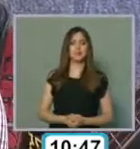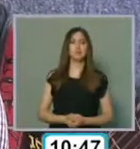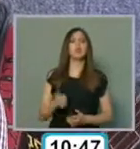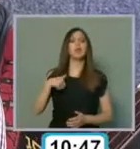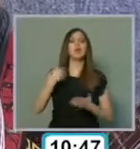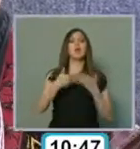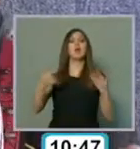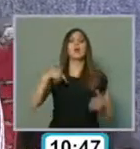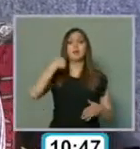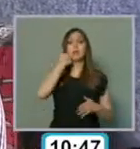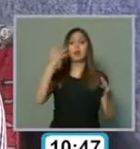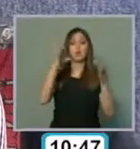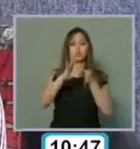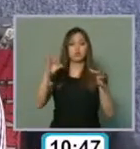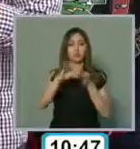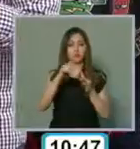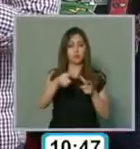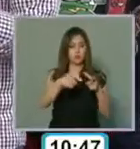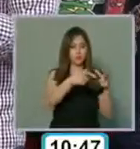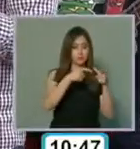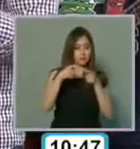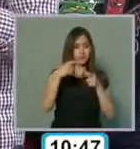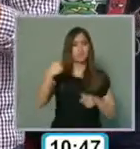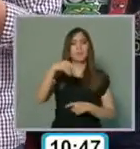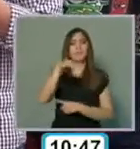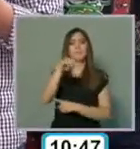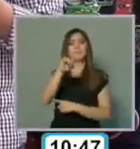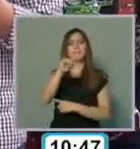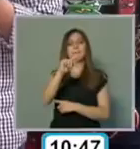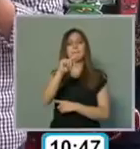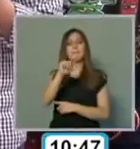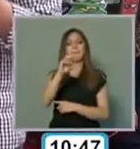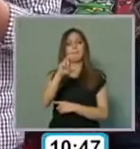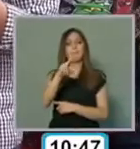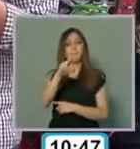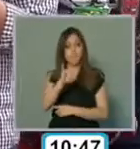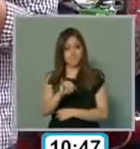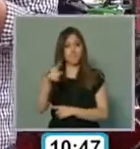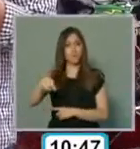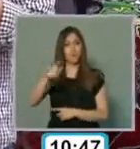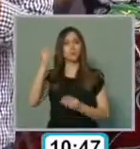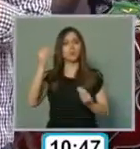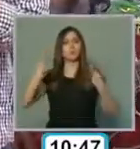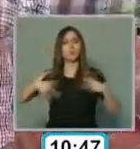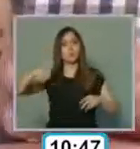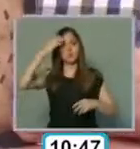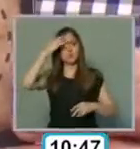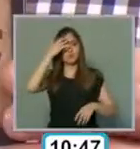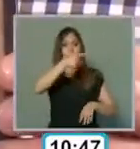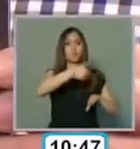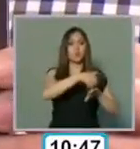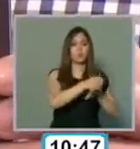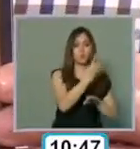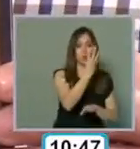material discográfico. Ya habíamos dicho que Matacuri es un tema que les ha dado muchísimo, que es el cuarto de este material discográfico. Y